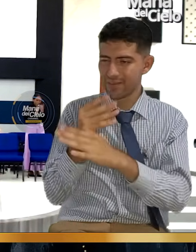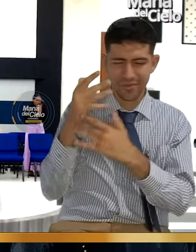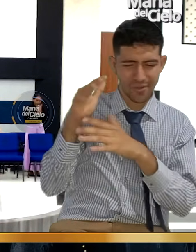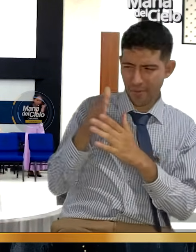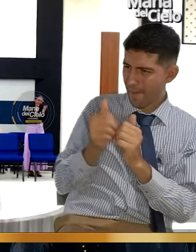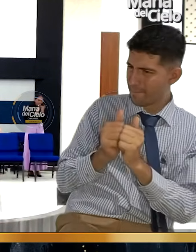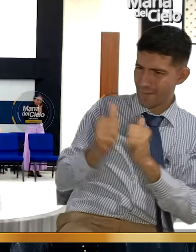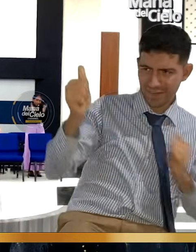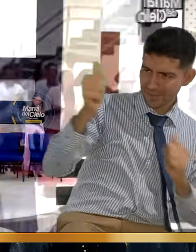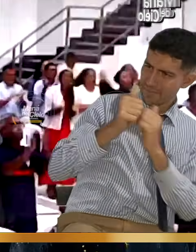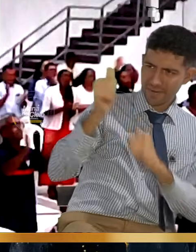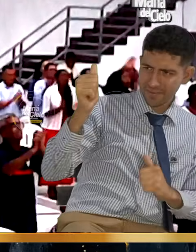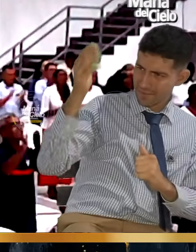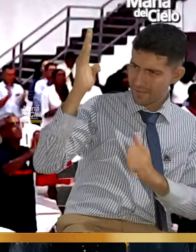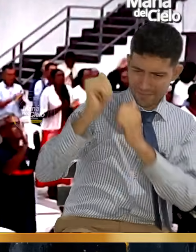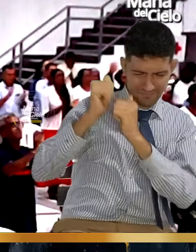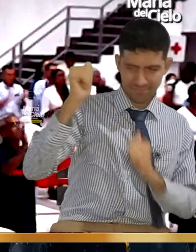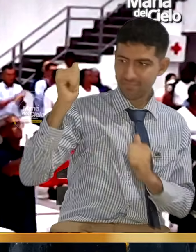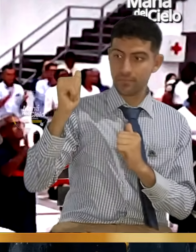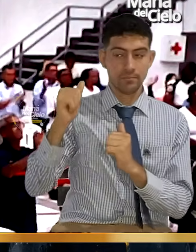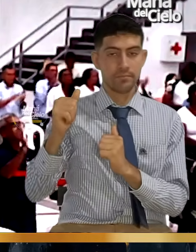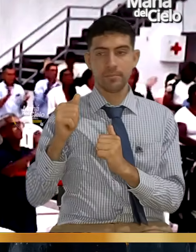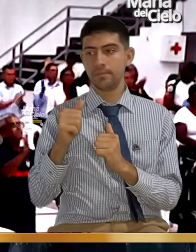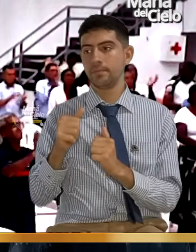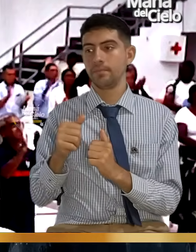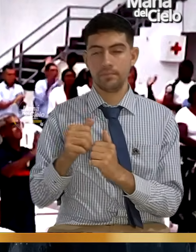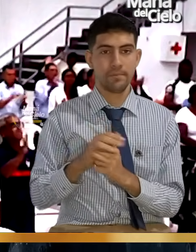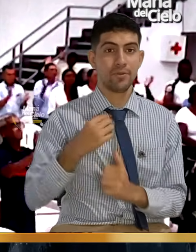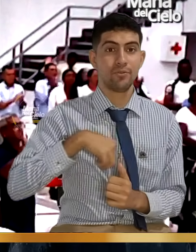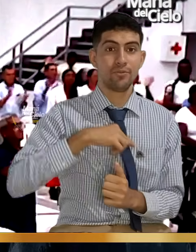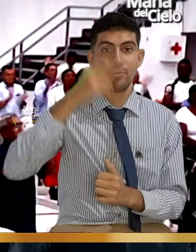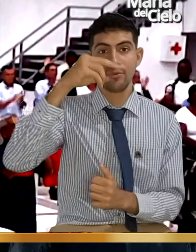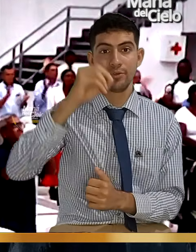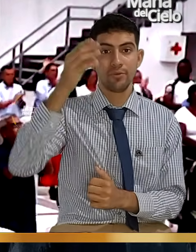el diablo, sino a lo que dice la palabra.